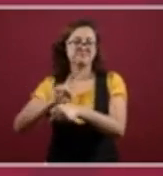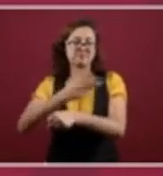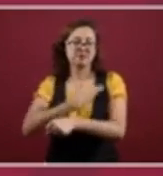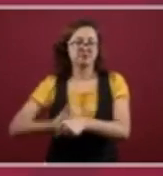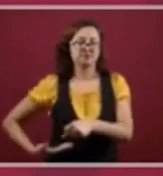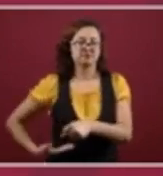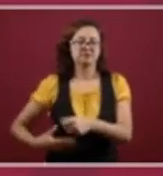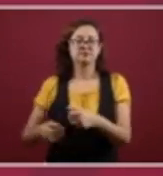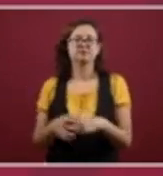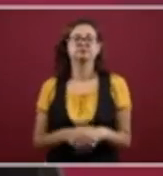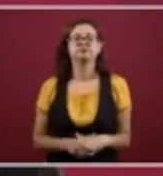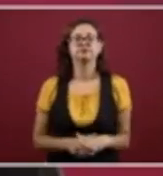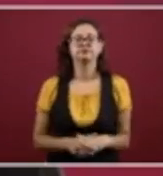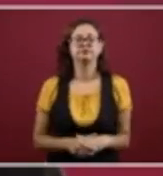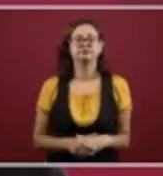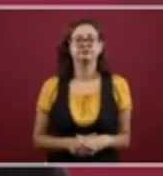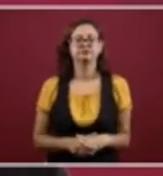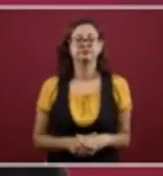Entonces,